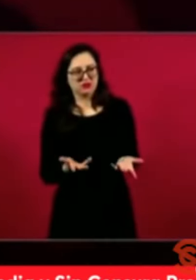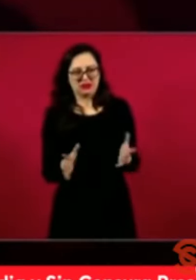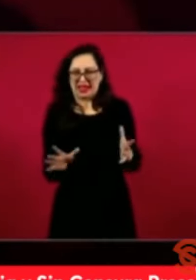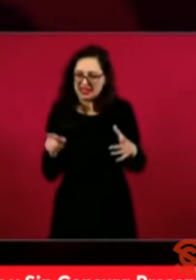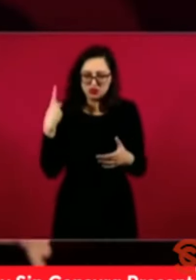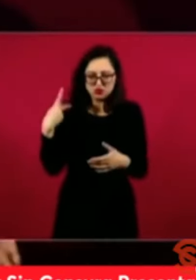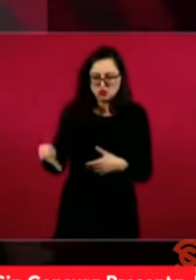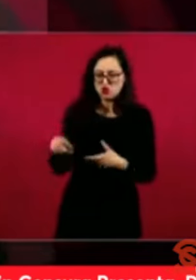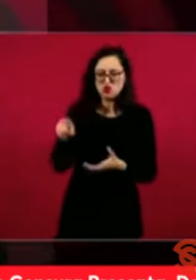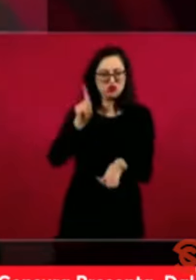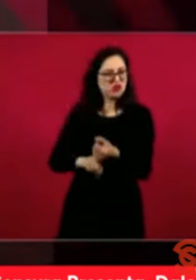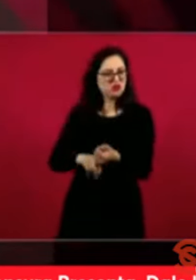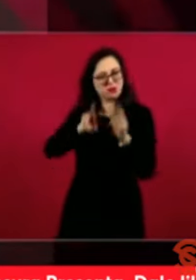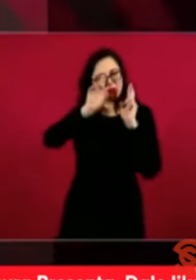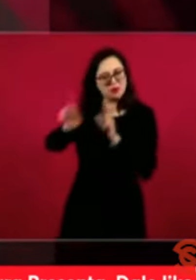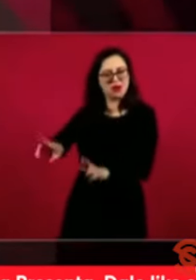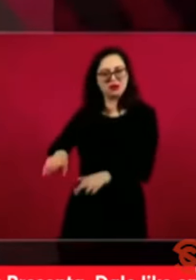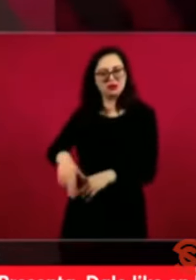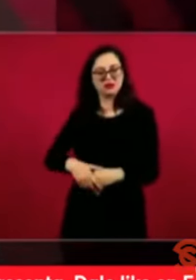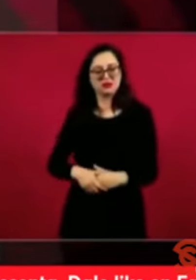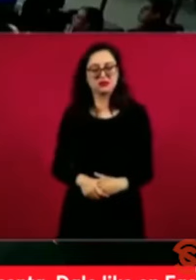respeten.